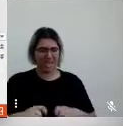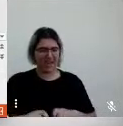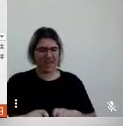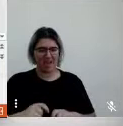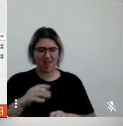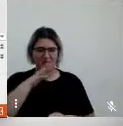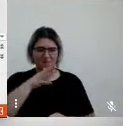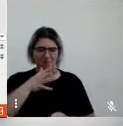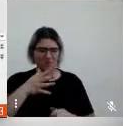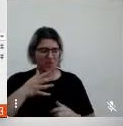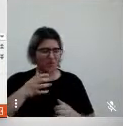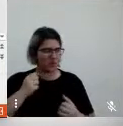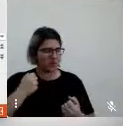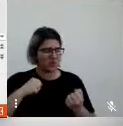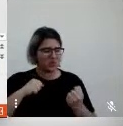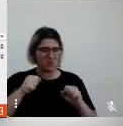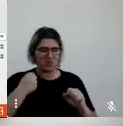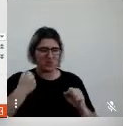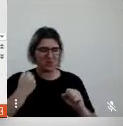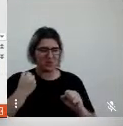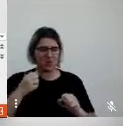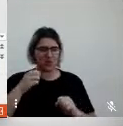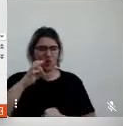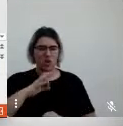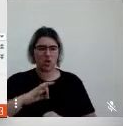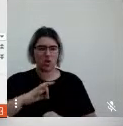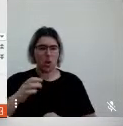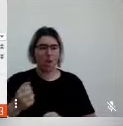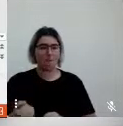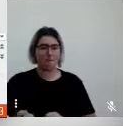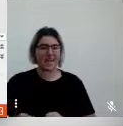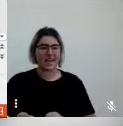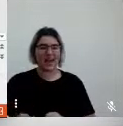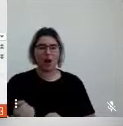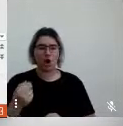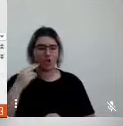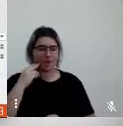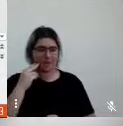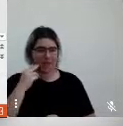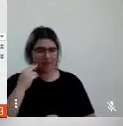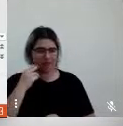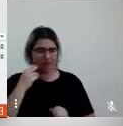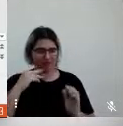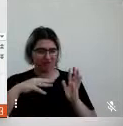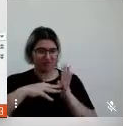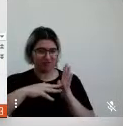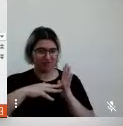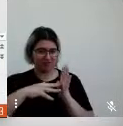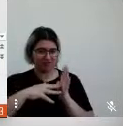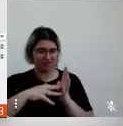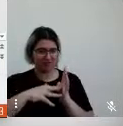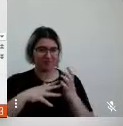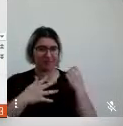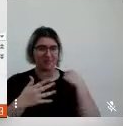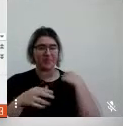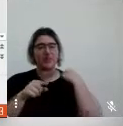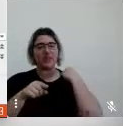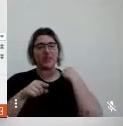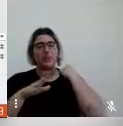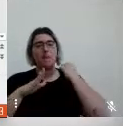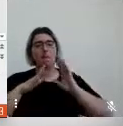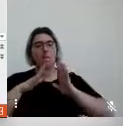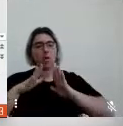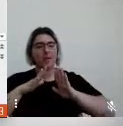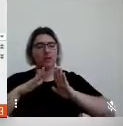o incluso la expresión de me estoy cagando de miedo, ¿vale? Son momentos en los que nuestro intestino